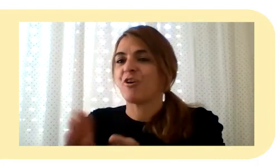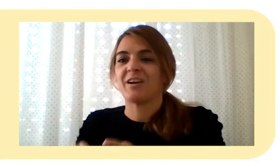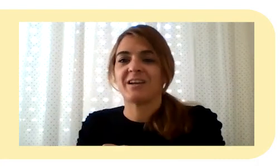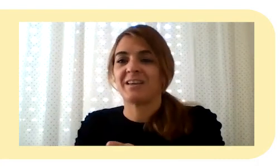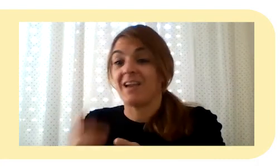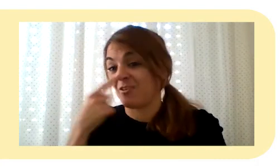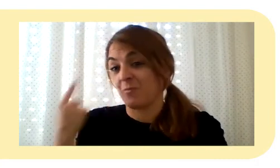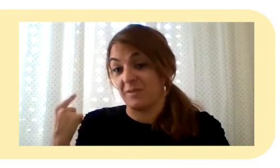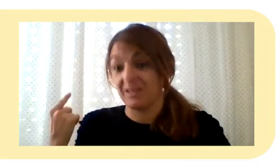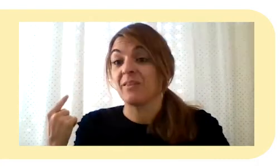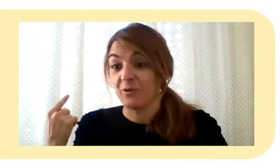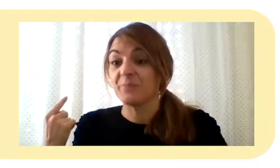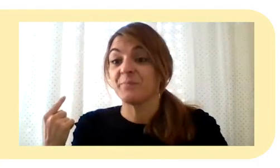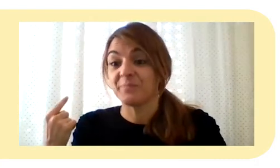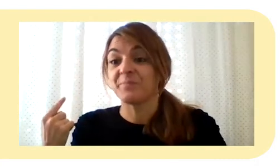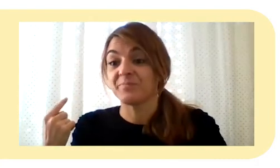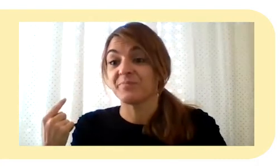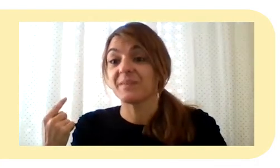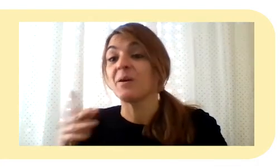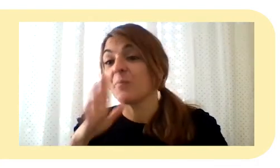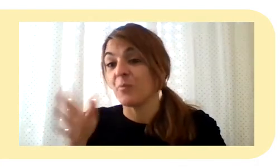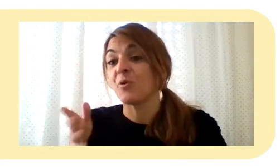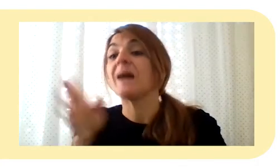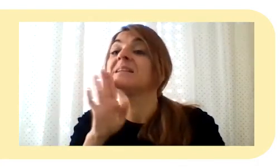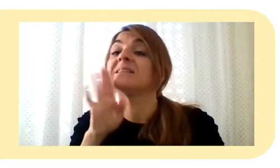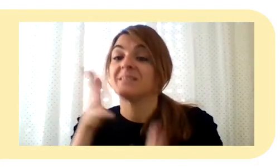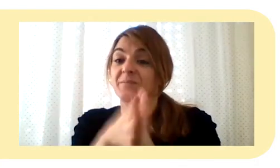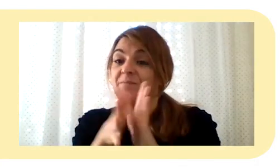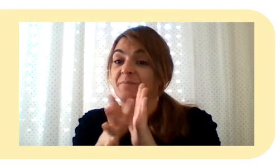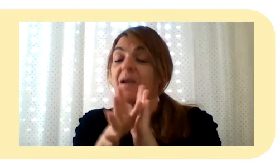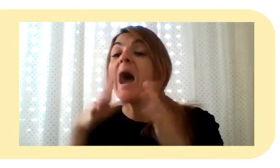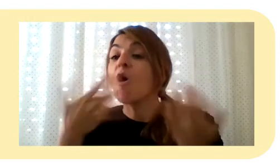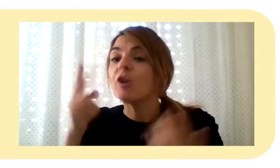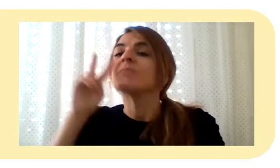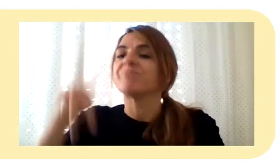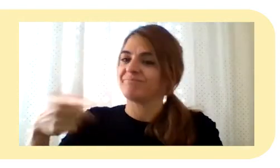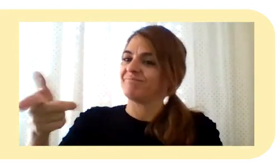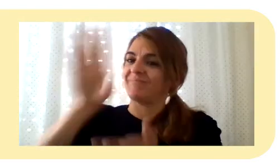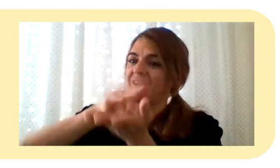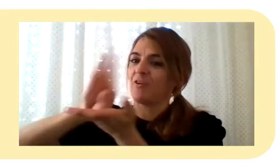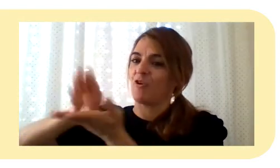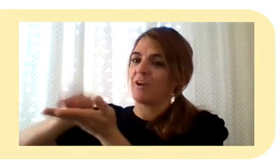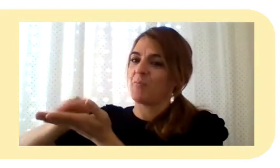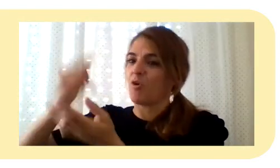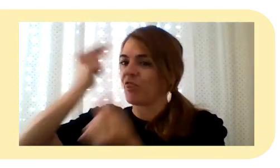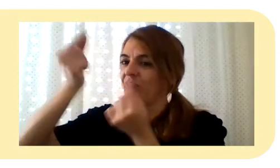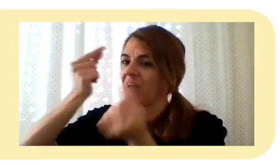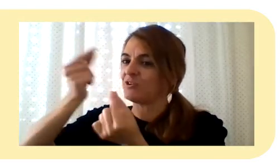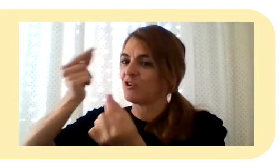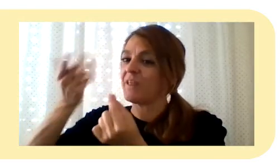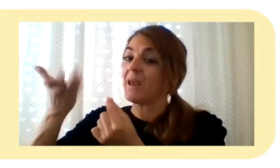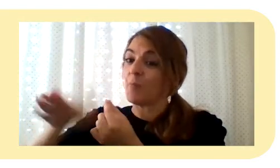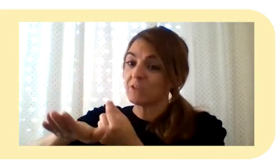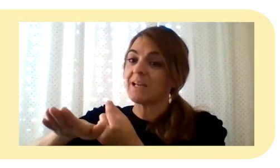año pasado, como os he explicado, y ahora ya sí que hay una recogida de la mortalidad, pues igual que se pueda